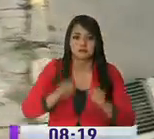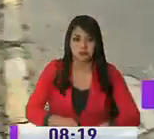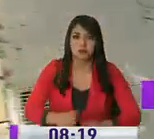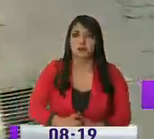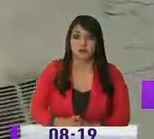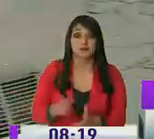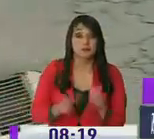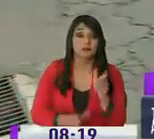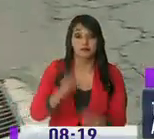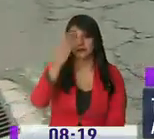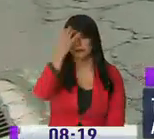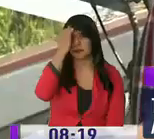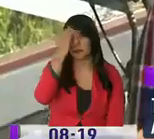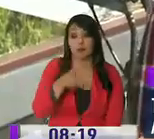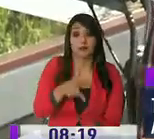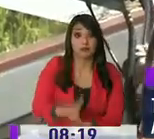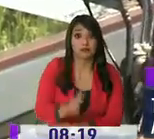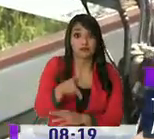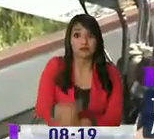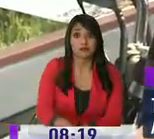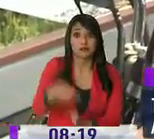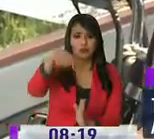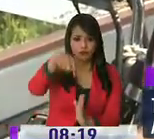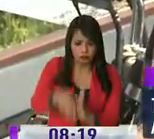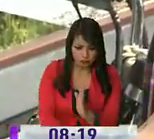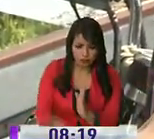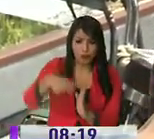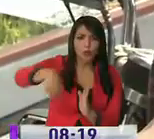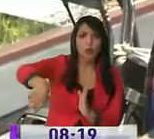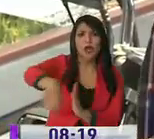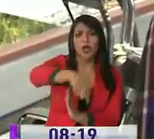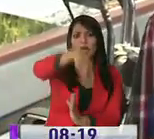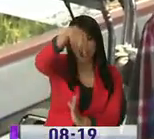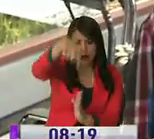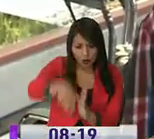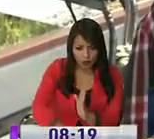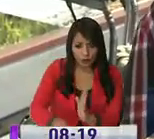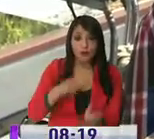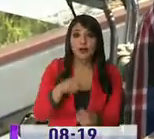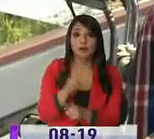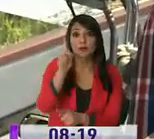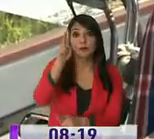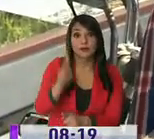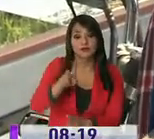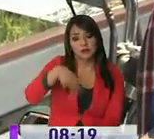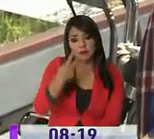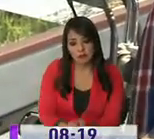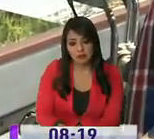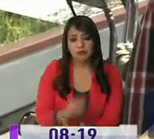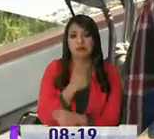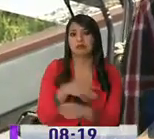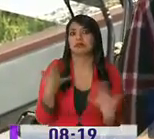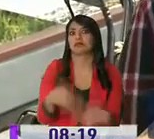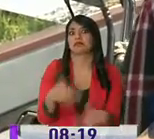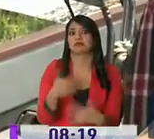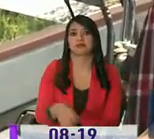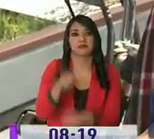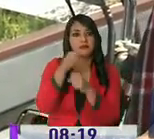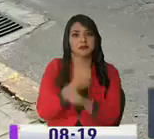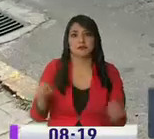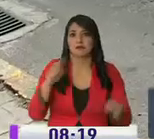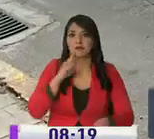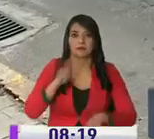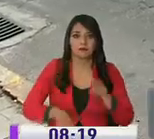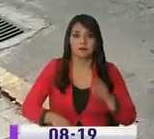la preocupación de la comunidad. Es demasiado profundo. Ahí si se cae una persona, imposible que pueda salir, es demasiado